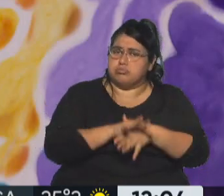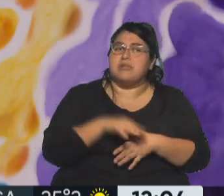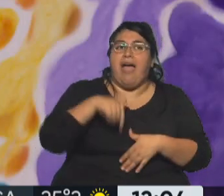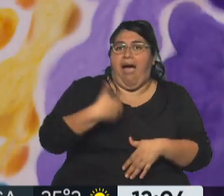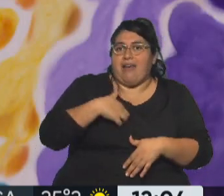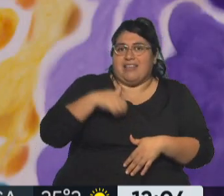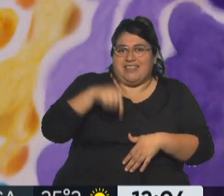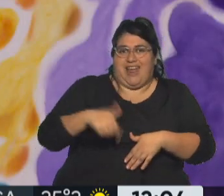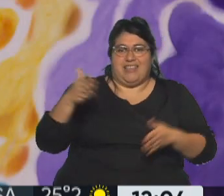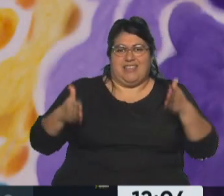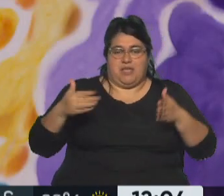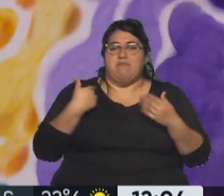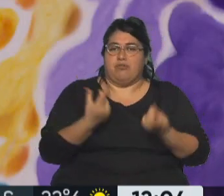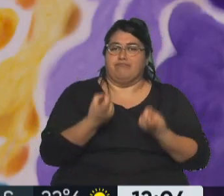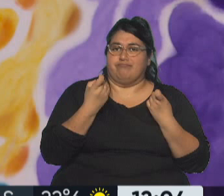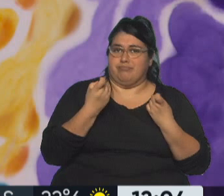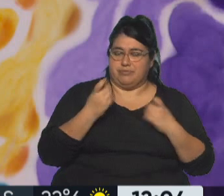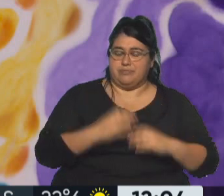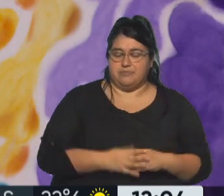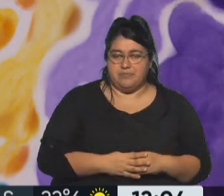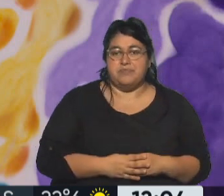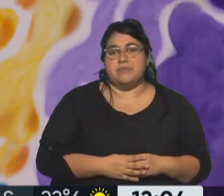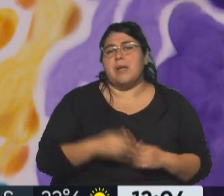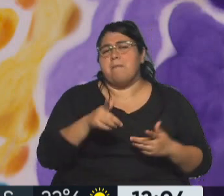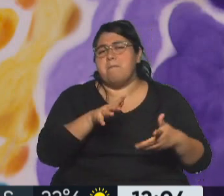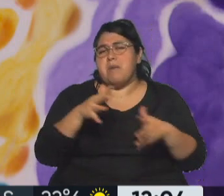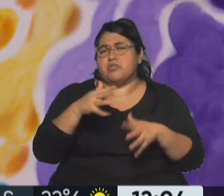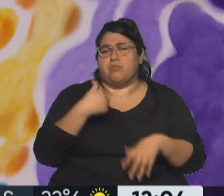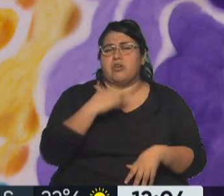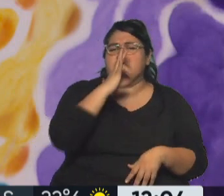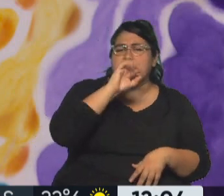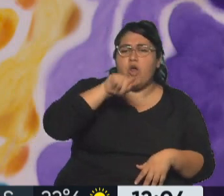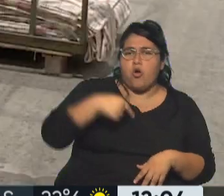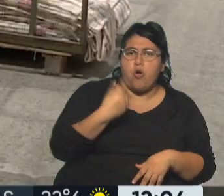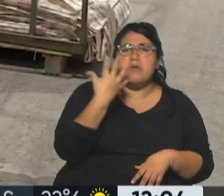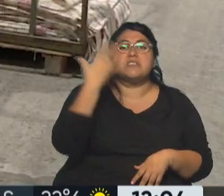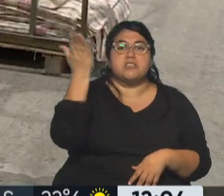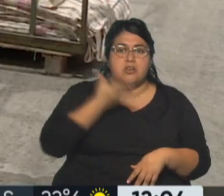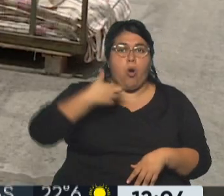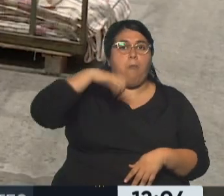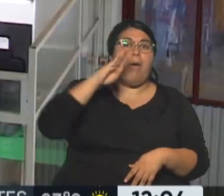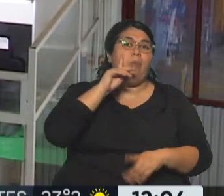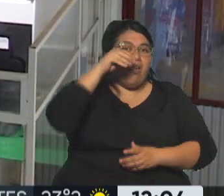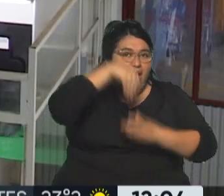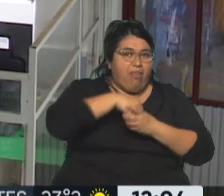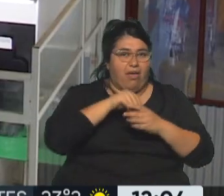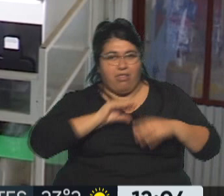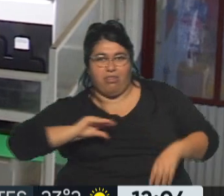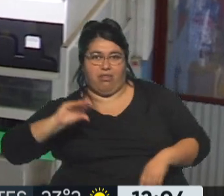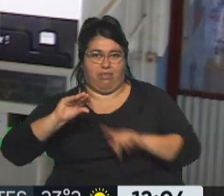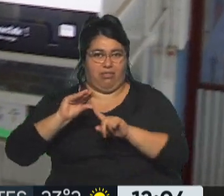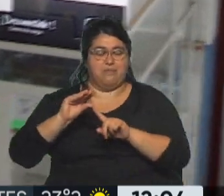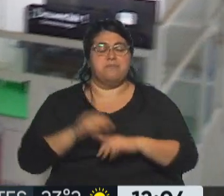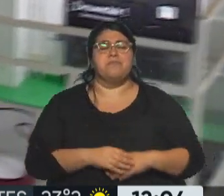Argentina lo necesita y que este es más o menos un 0,5 del producto bruto interno la km se manifestó en contra